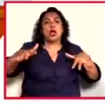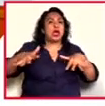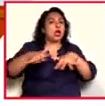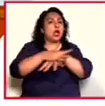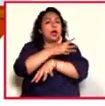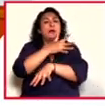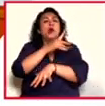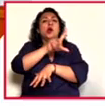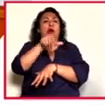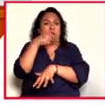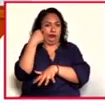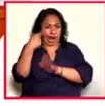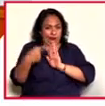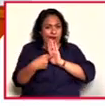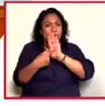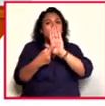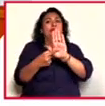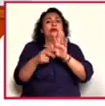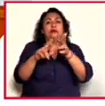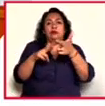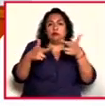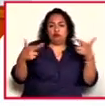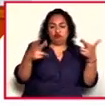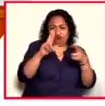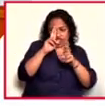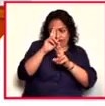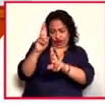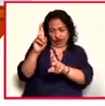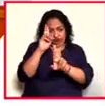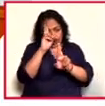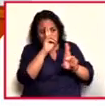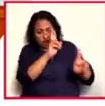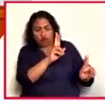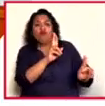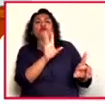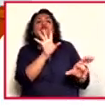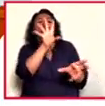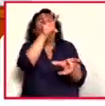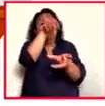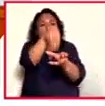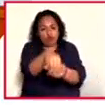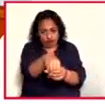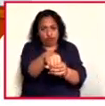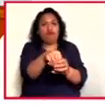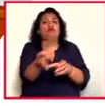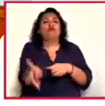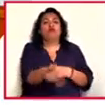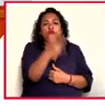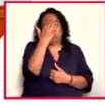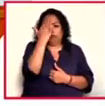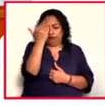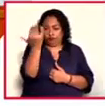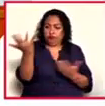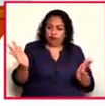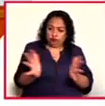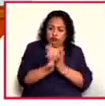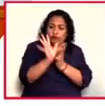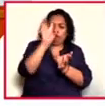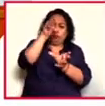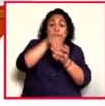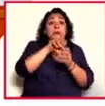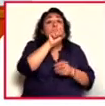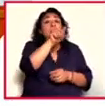reflejarse en una relación de respeto e inclusión del pueblo maya. Por su parte,